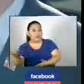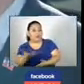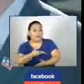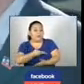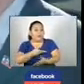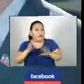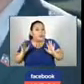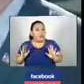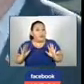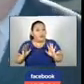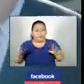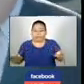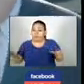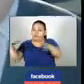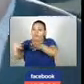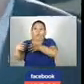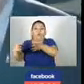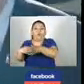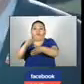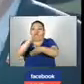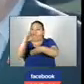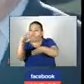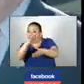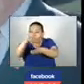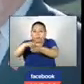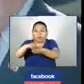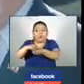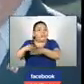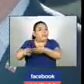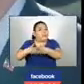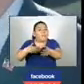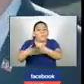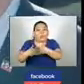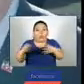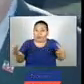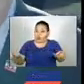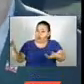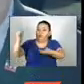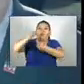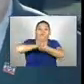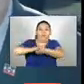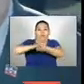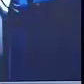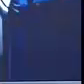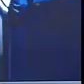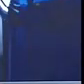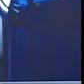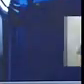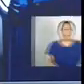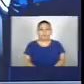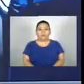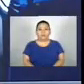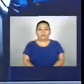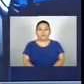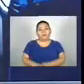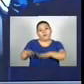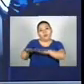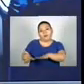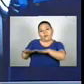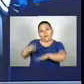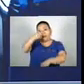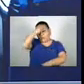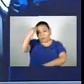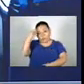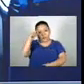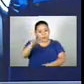creo que debería de ser una comisión internacional que debe avisar esto y donde todos estemos sobre la mesa. Gracias, Manuel. Vamos a contarles